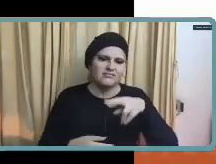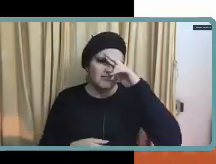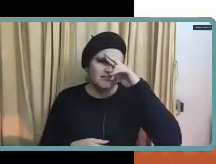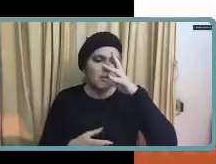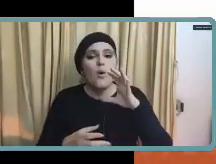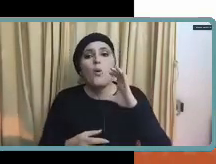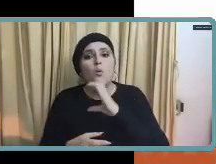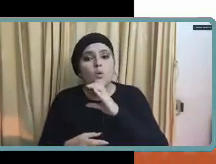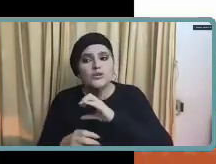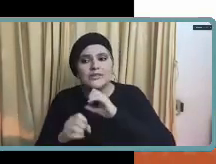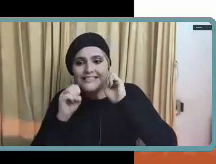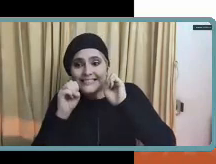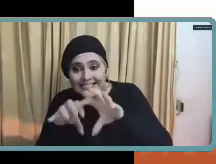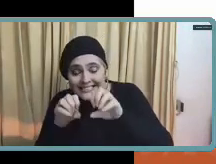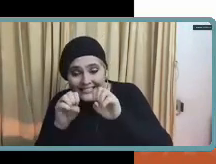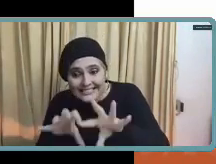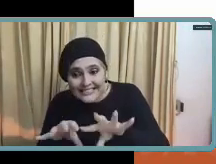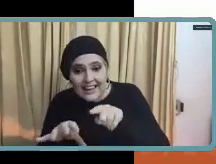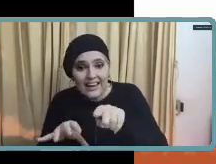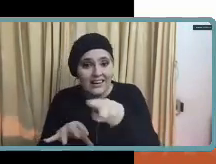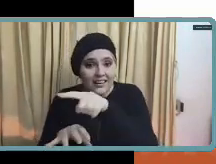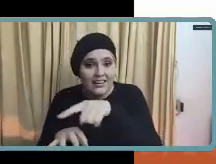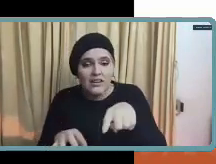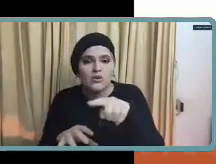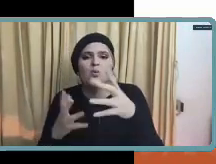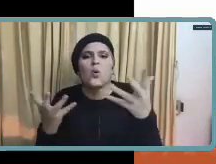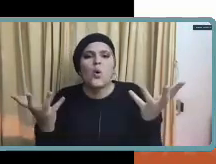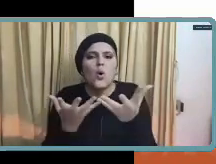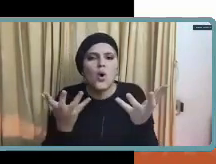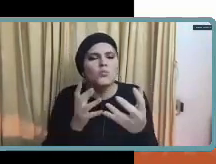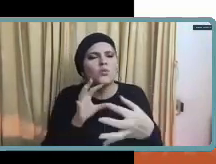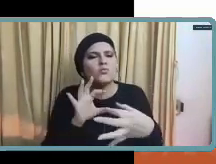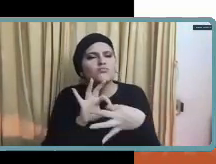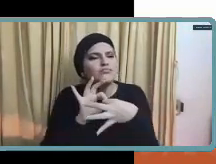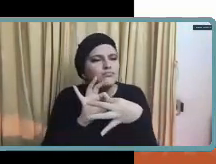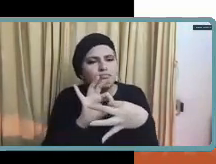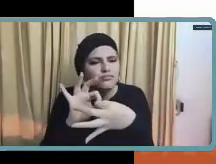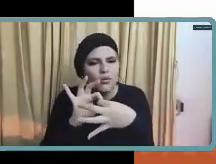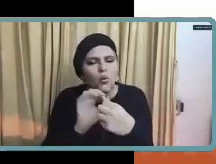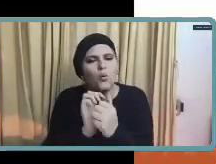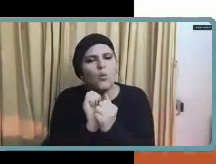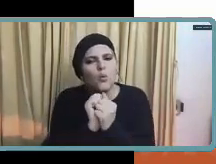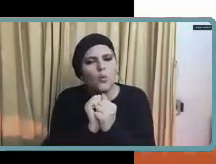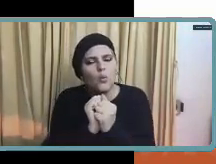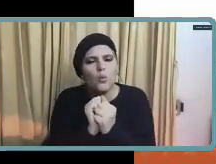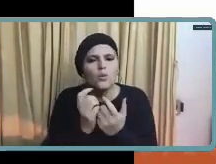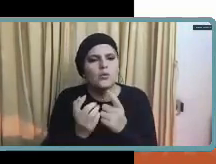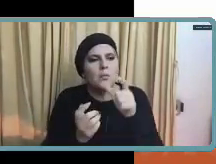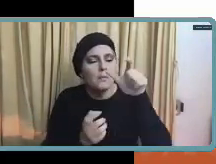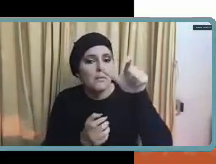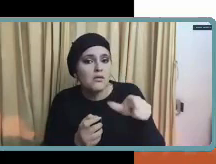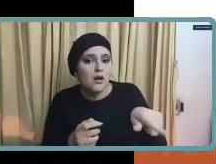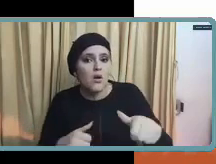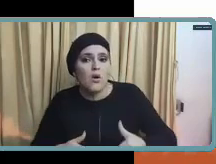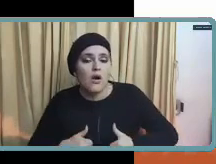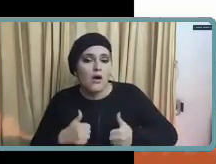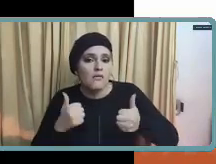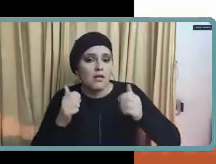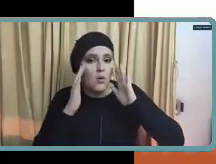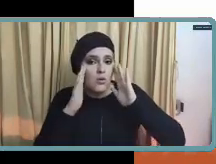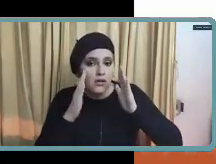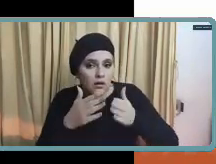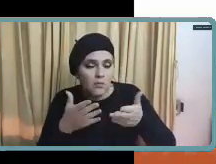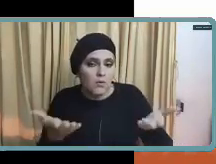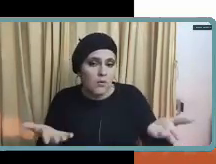enseñado a entonar en la misma sintonía del niño o del joven autista, sufren de